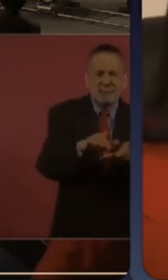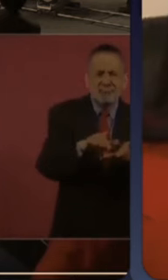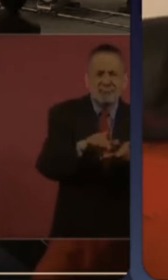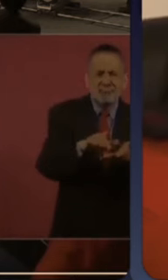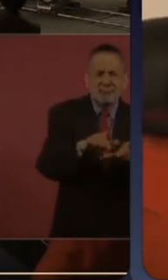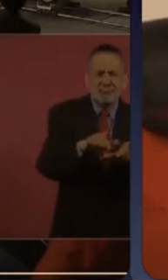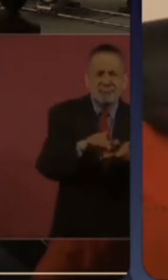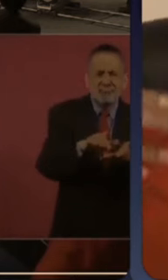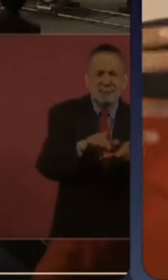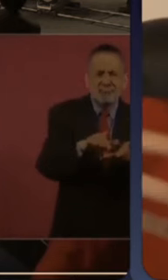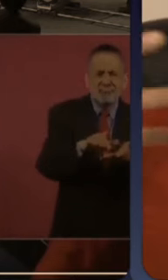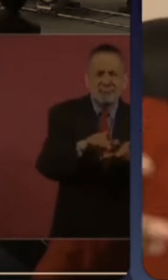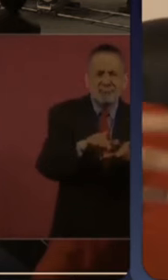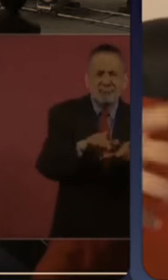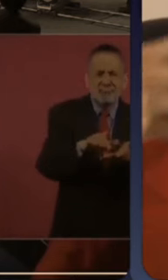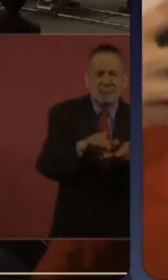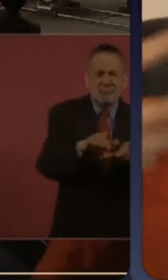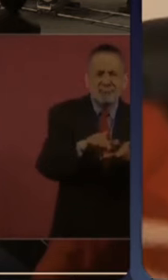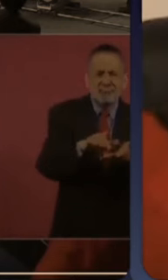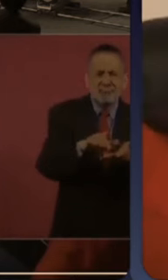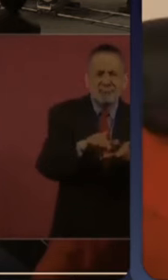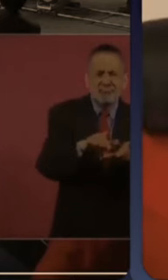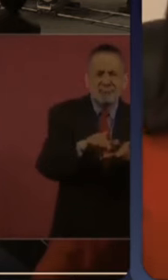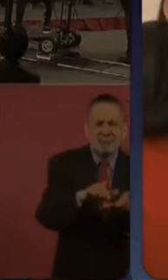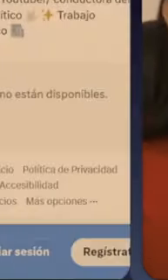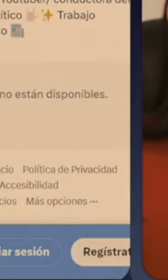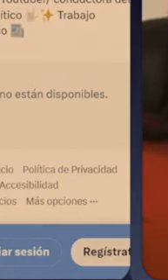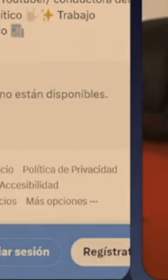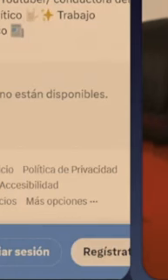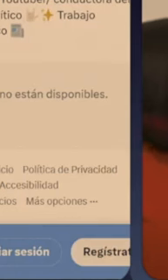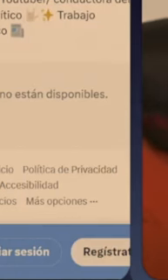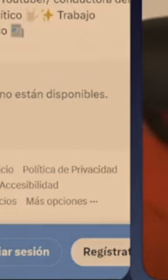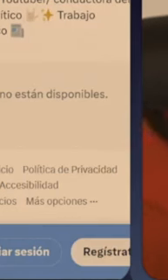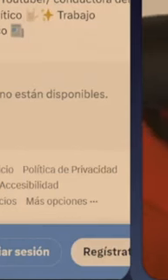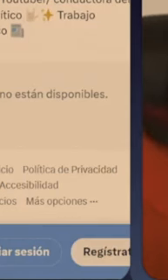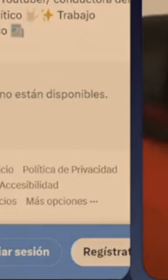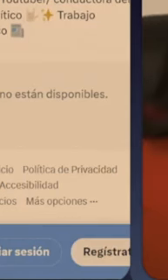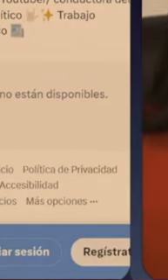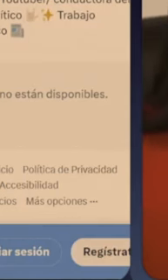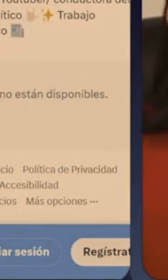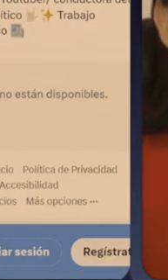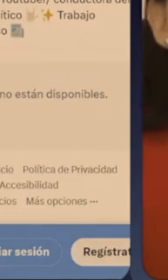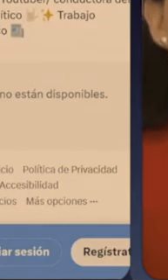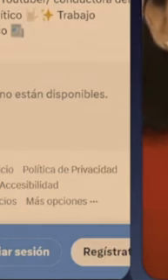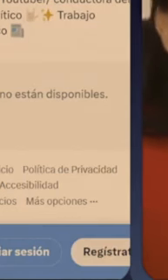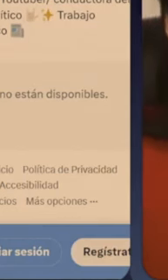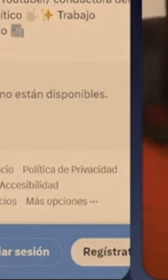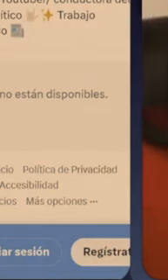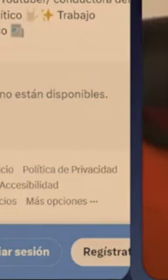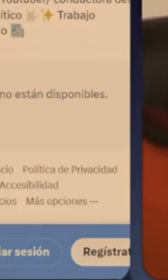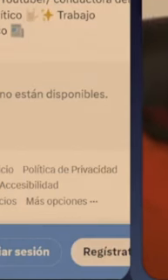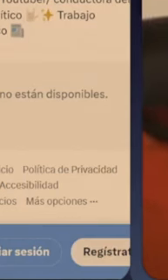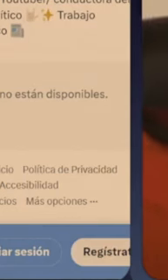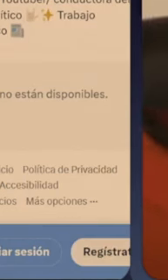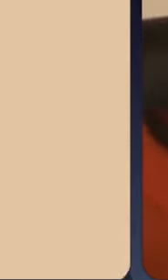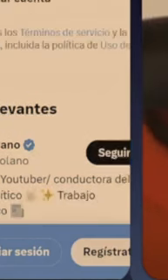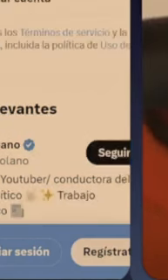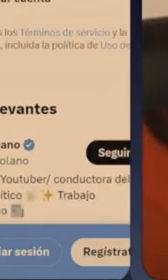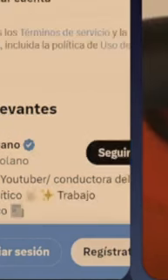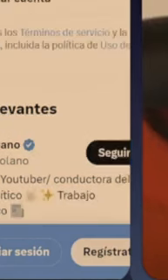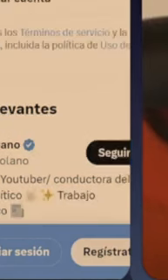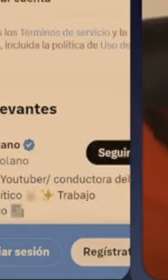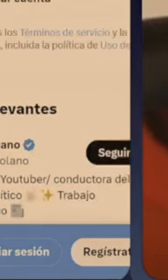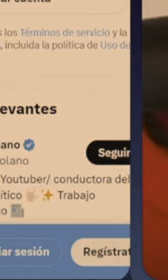que bueno, pues con esa humildad pues reconozca que se equivocó. La pregunta es, ¿lo hará? ¿No lo